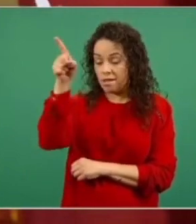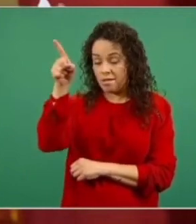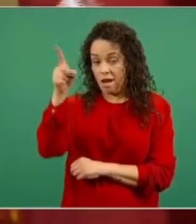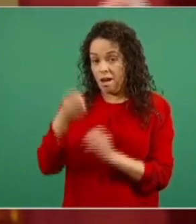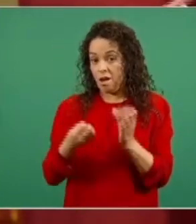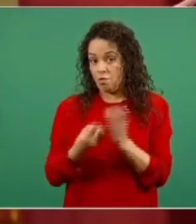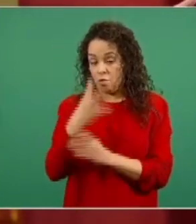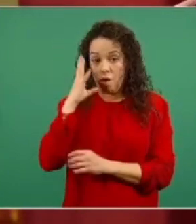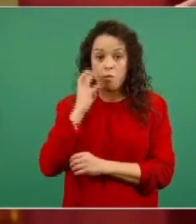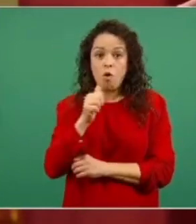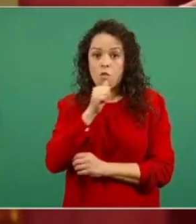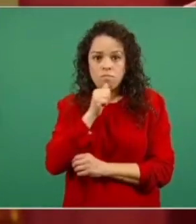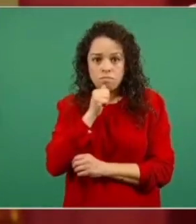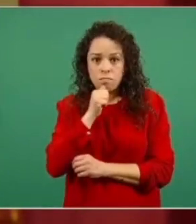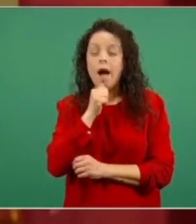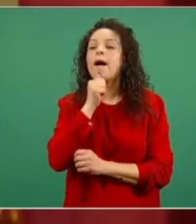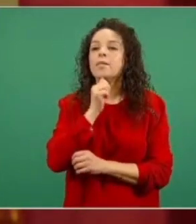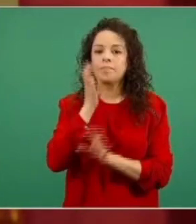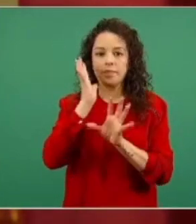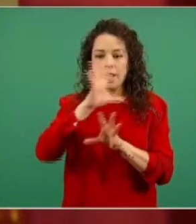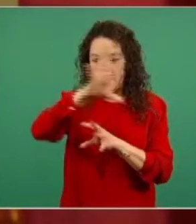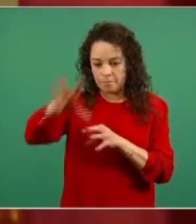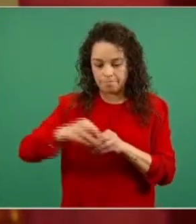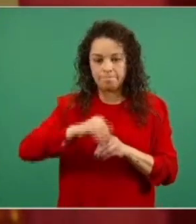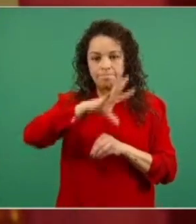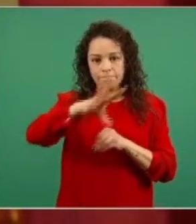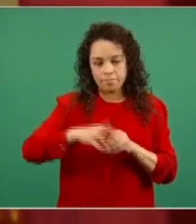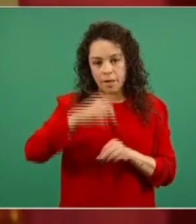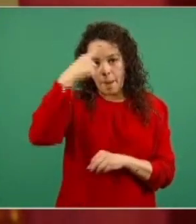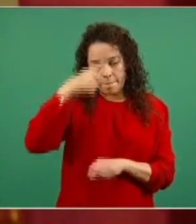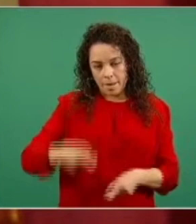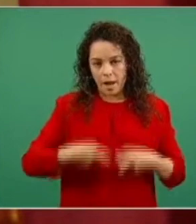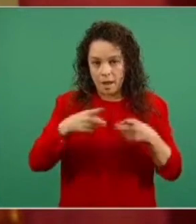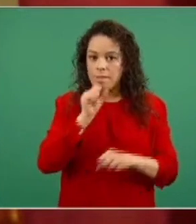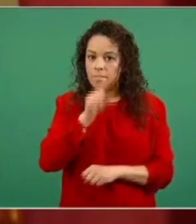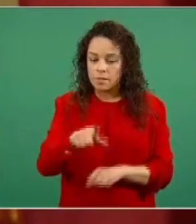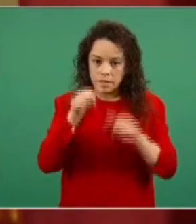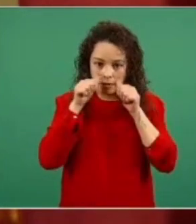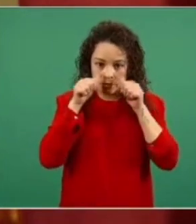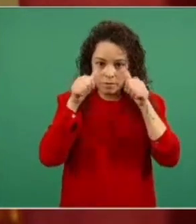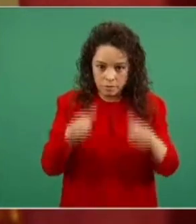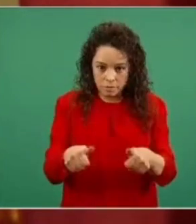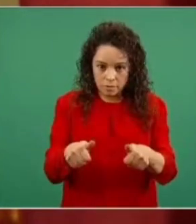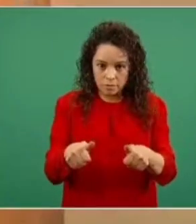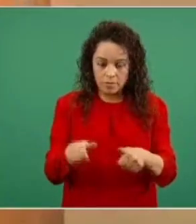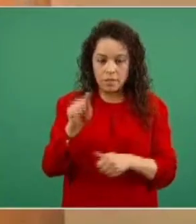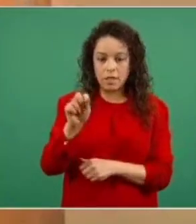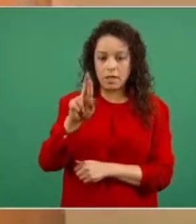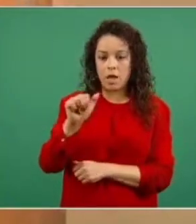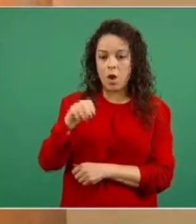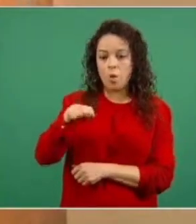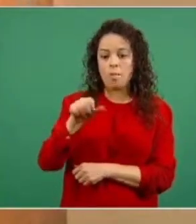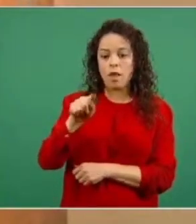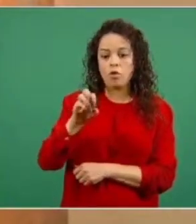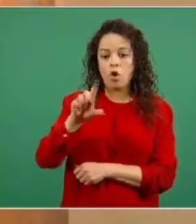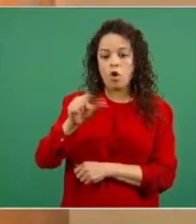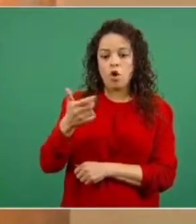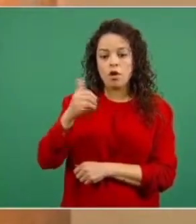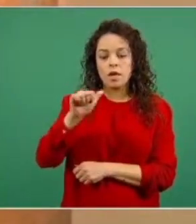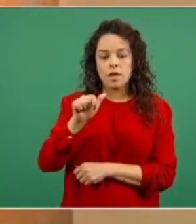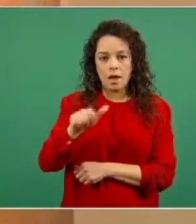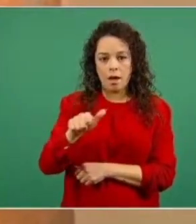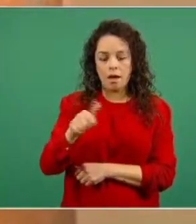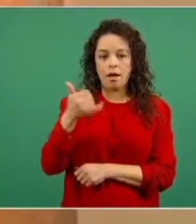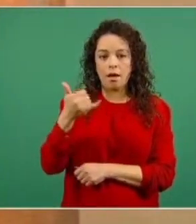están sumando también para esta atención. Son las 2 UMAEs, la de traumatología y ortopedia y la